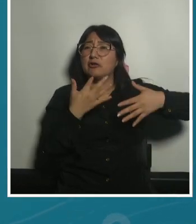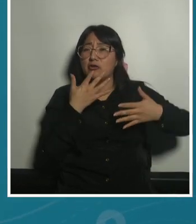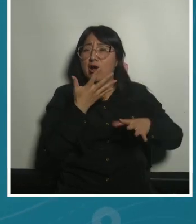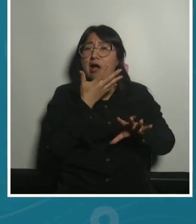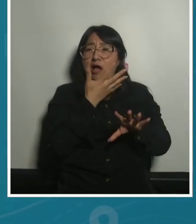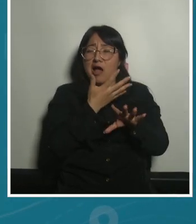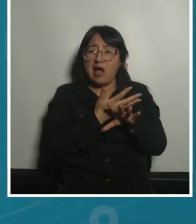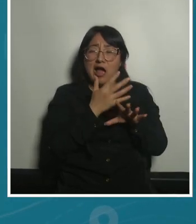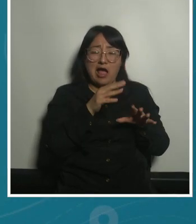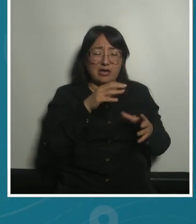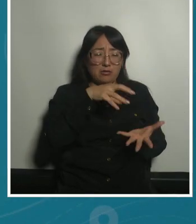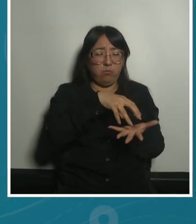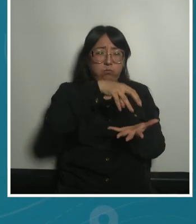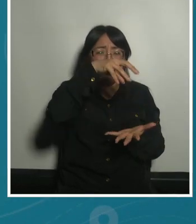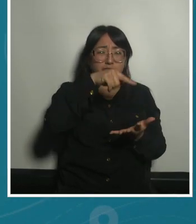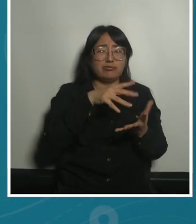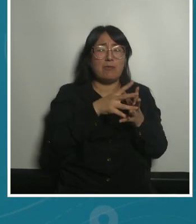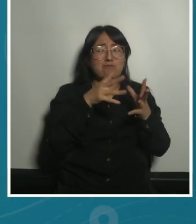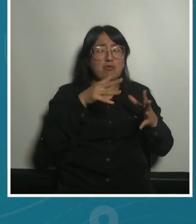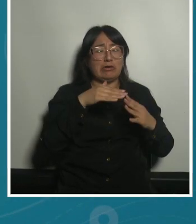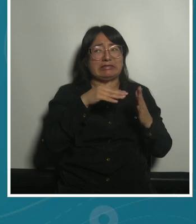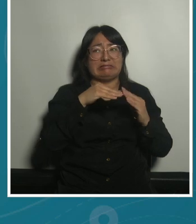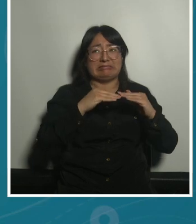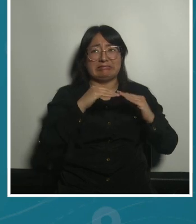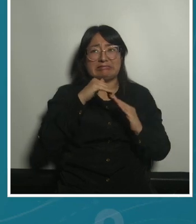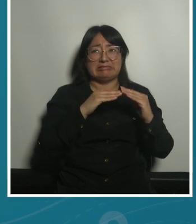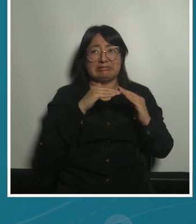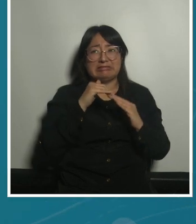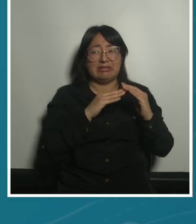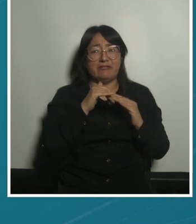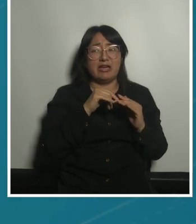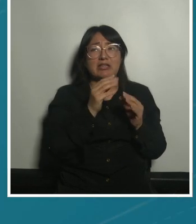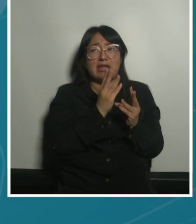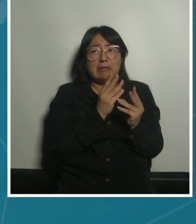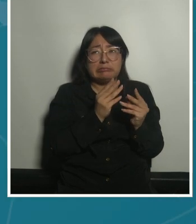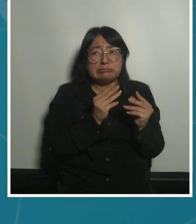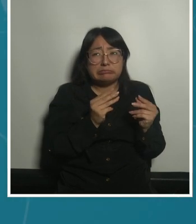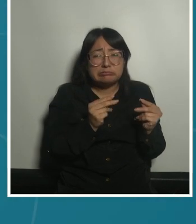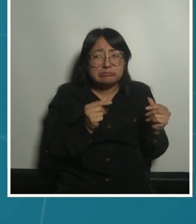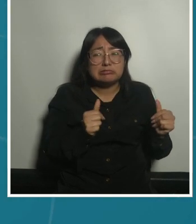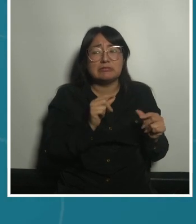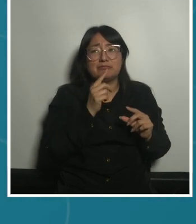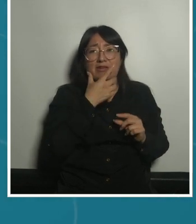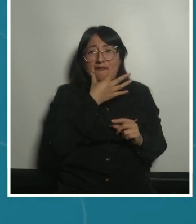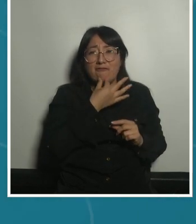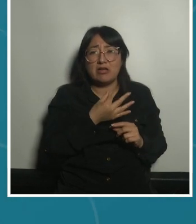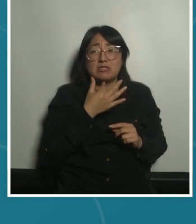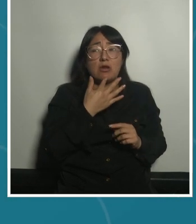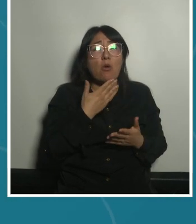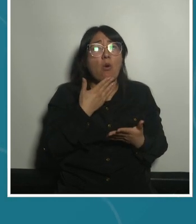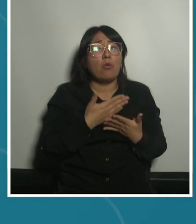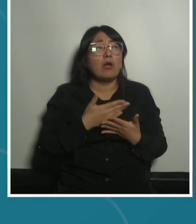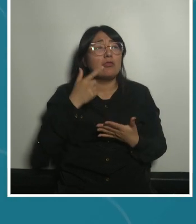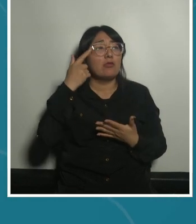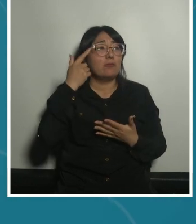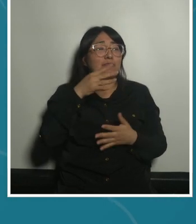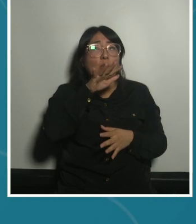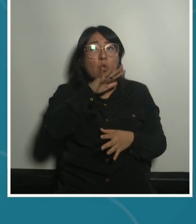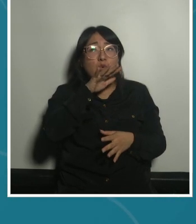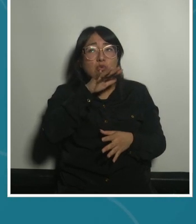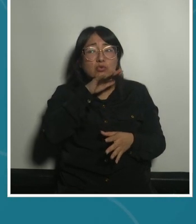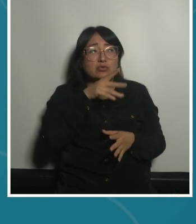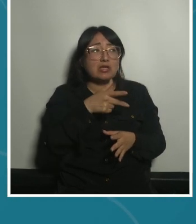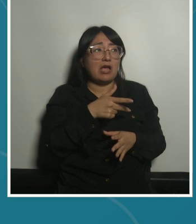ecosistemas marino-costeros de muy alta fragilidad que se degradan fácilmente cuando suponemos usos que